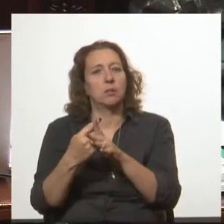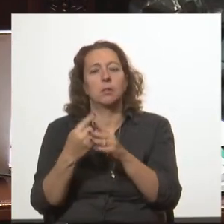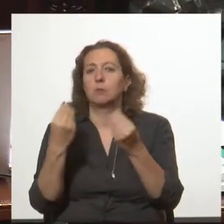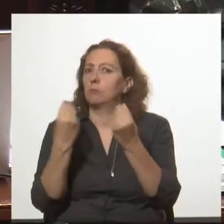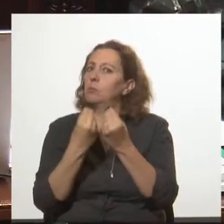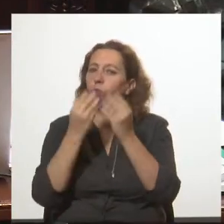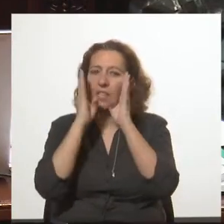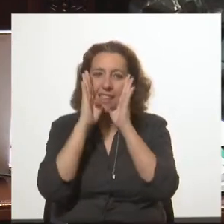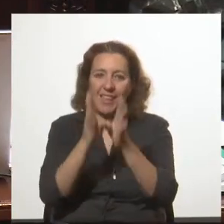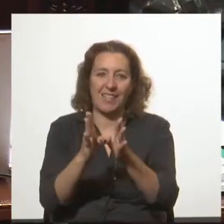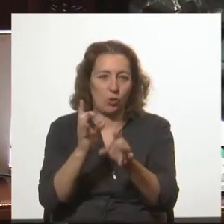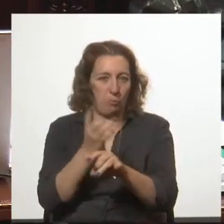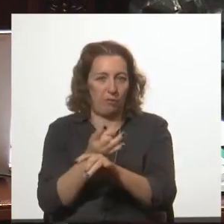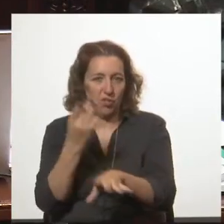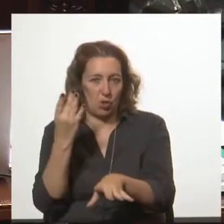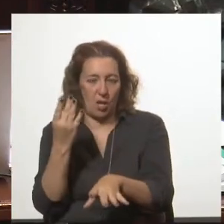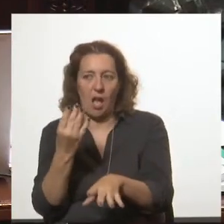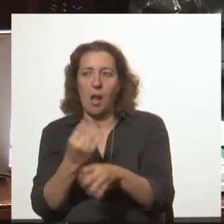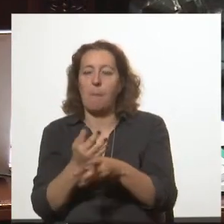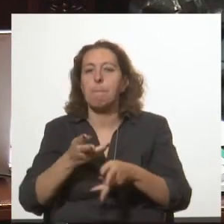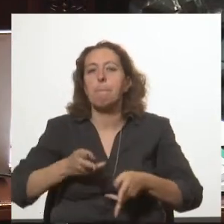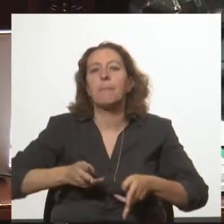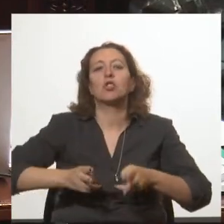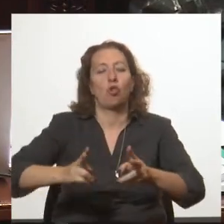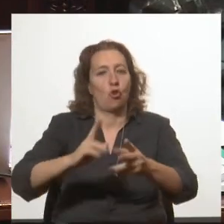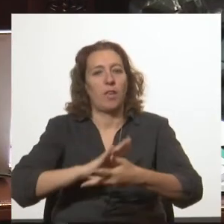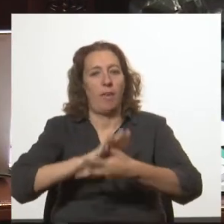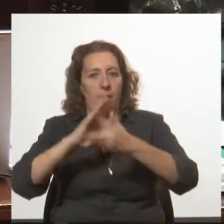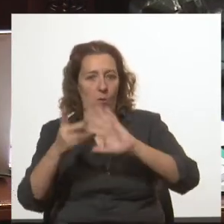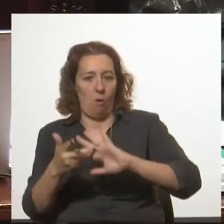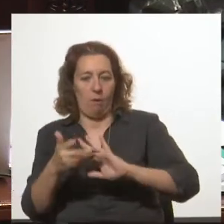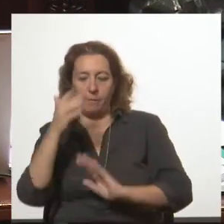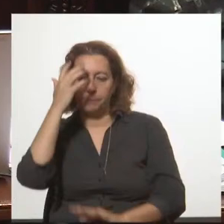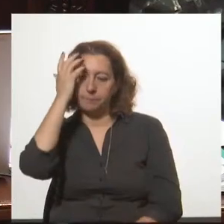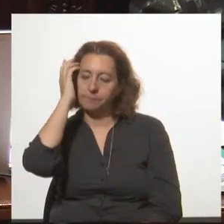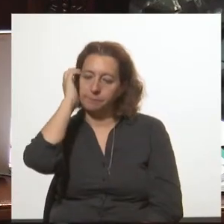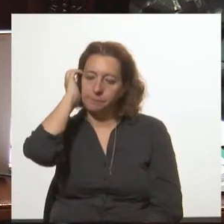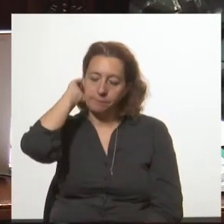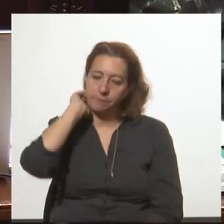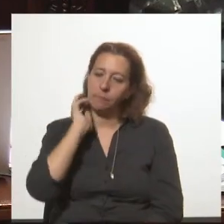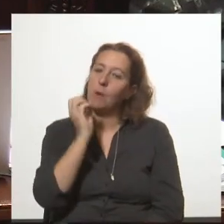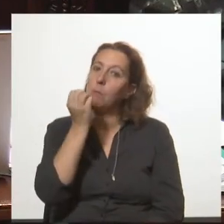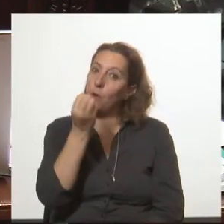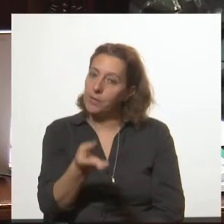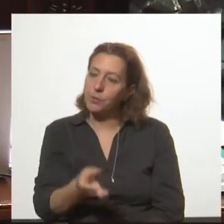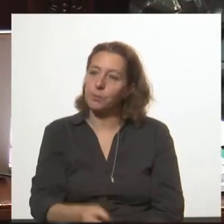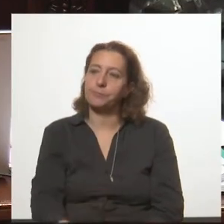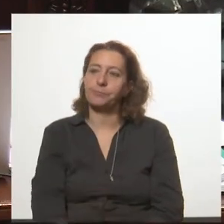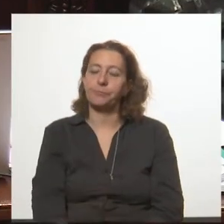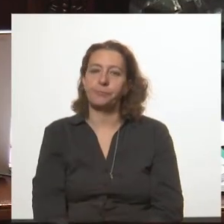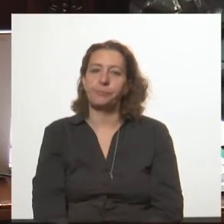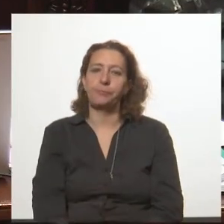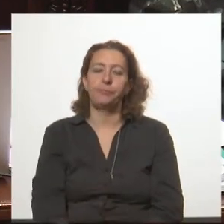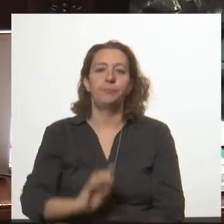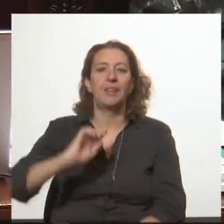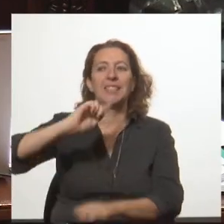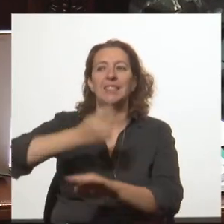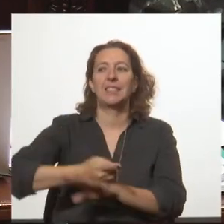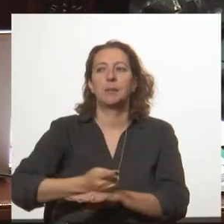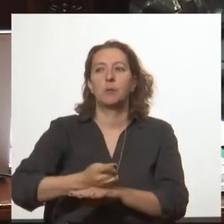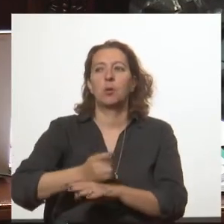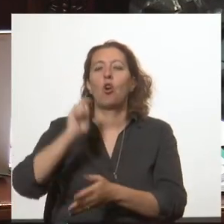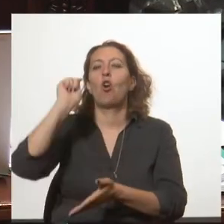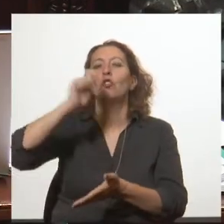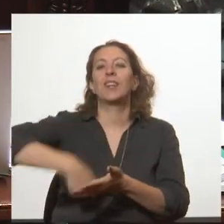mucha dedicación profesional con la metodología adecuada por eso fue que además decidimos contratar una auditoría